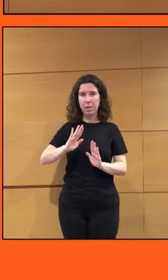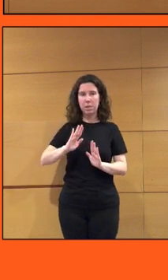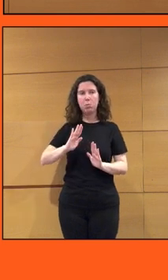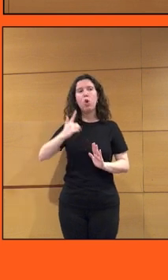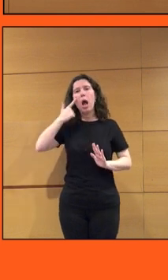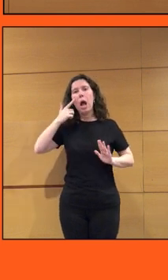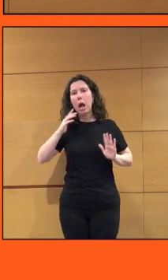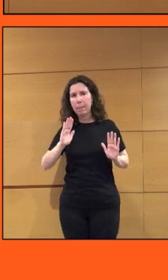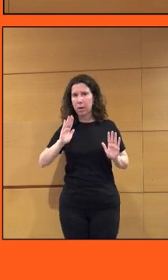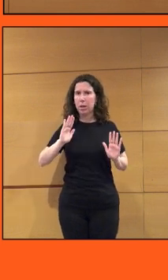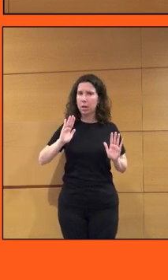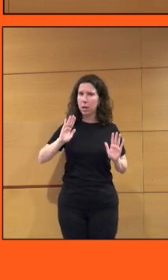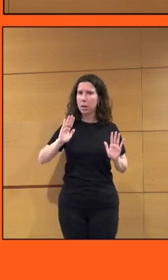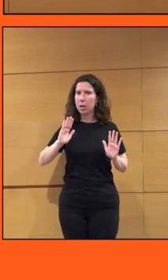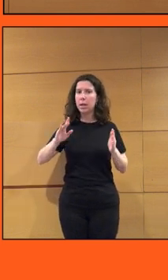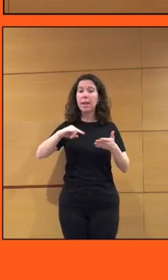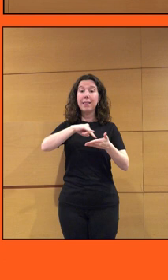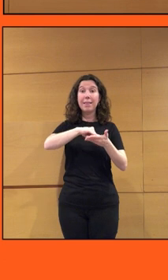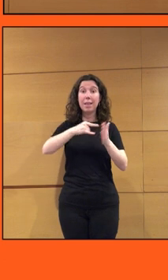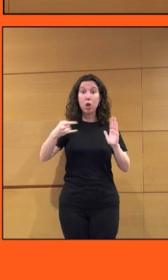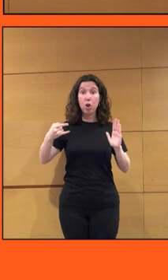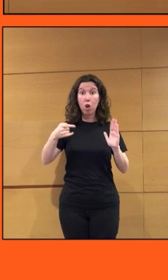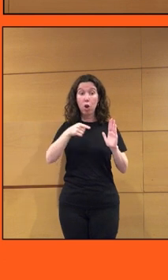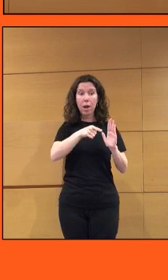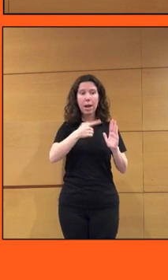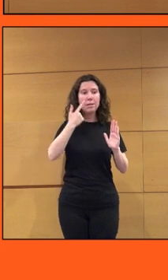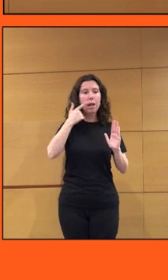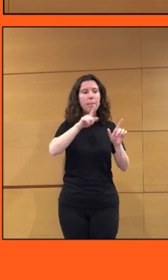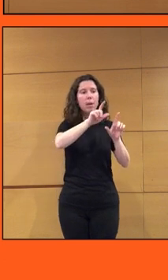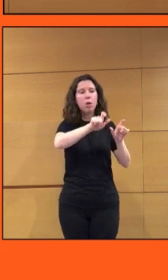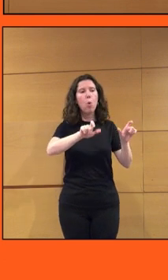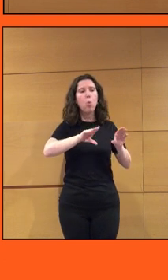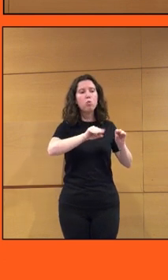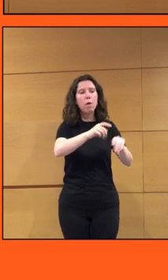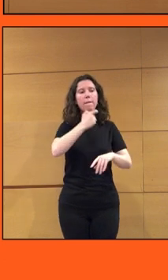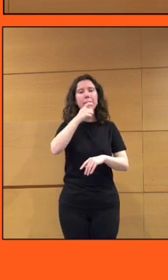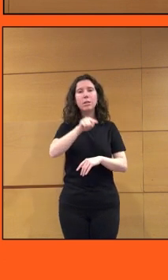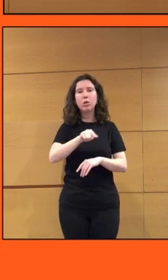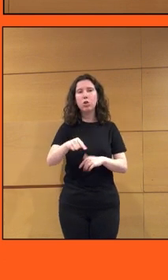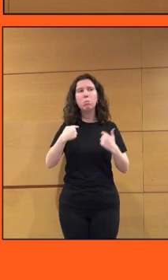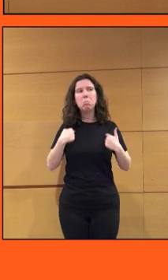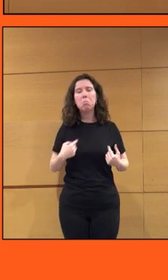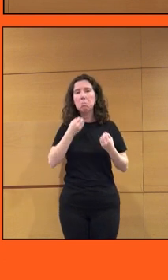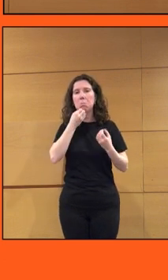si estas tecnologías, la percepción que tienen los usuarios. Entonces,